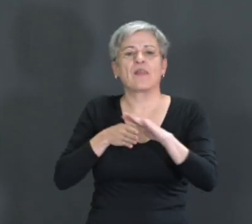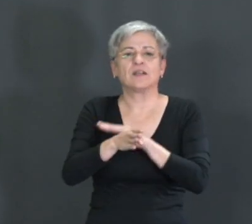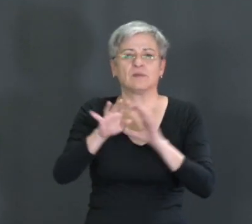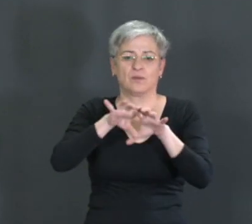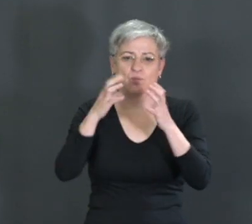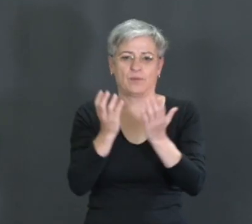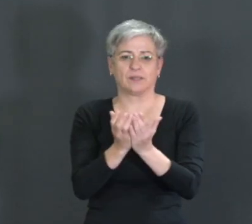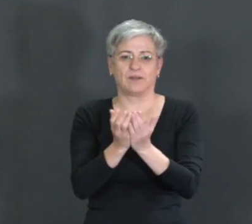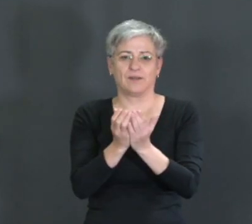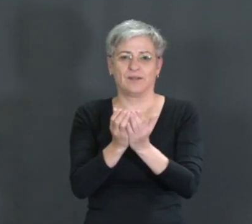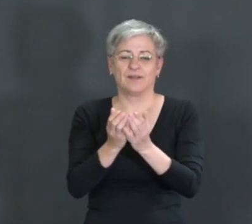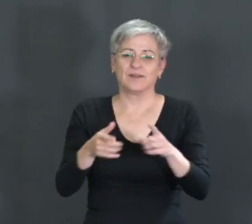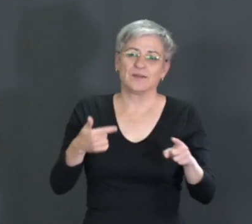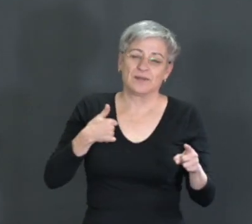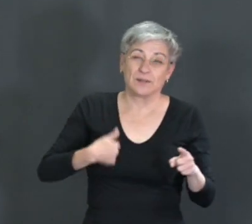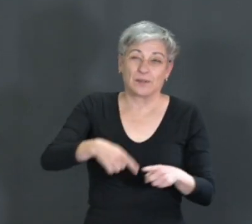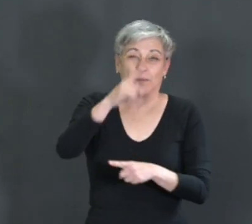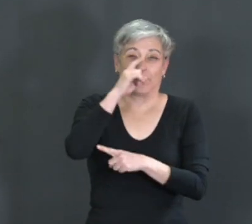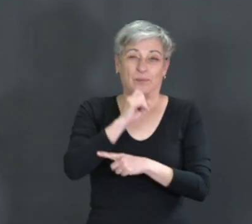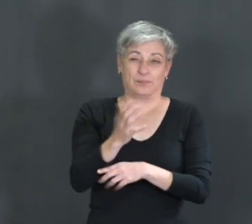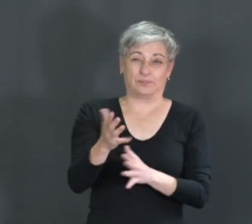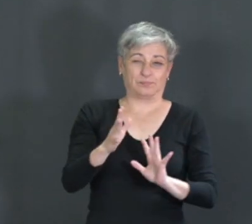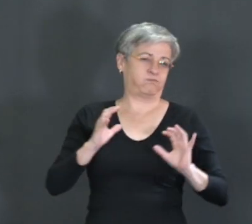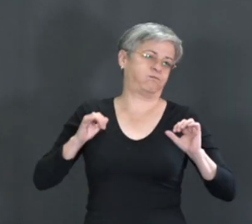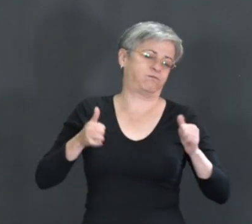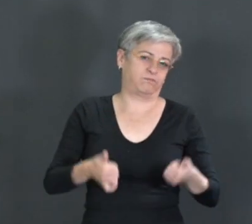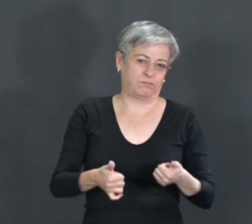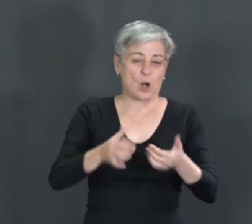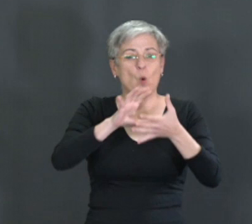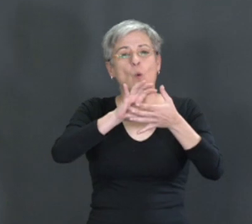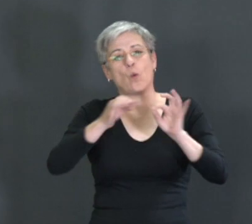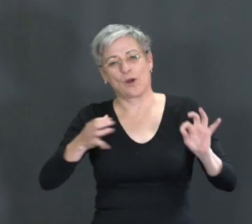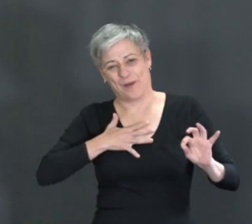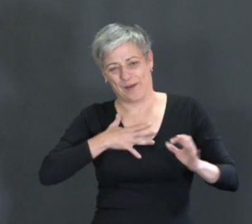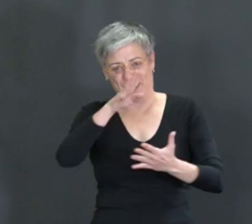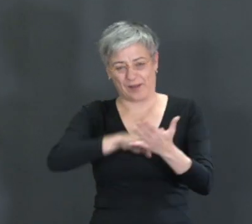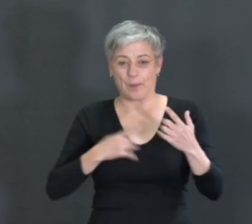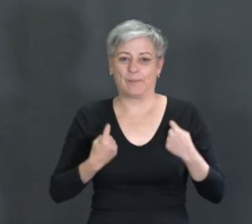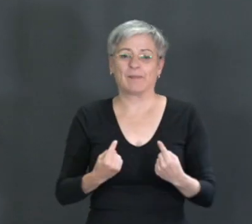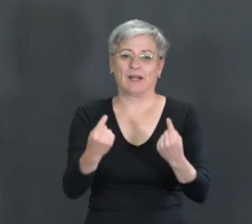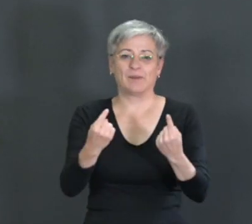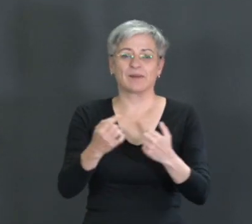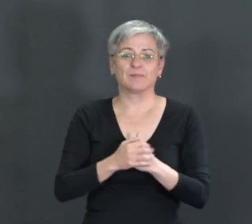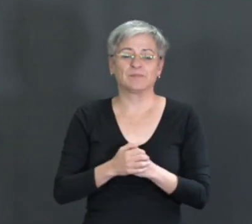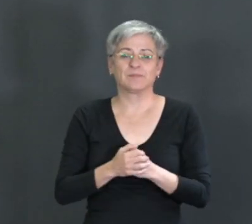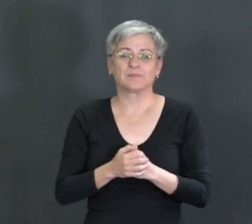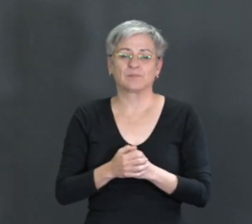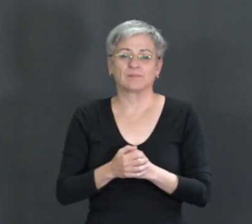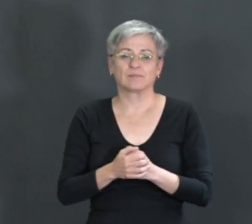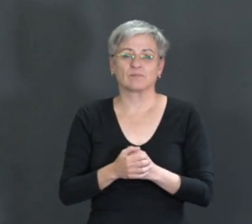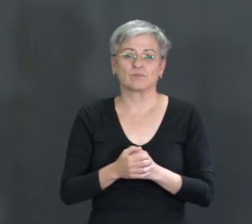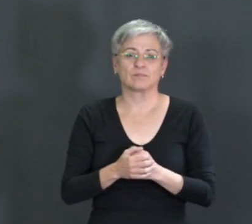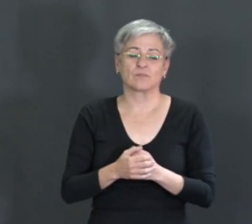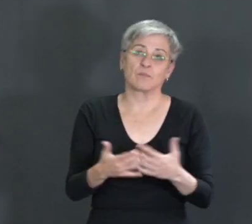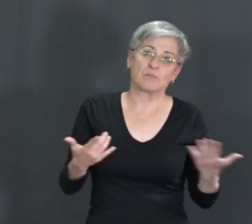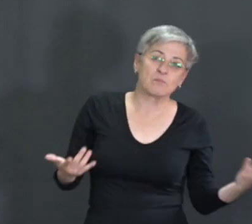que tengo más recuerdo yo, fueron esos los primeros Juegos de Barcelona. Y además se hicieron, quizá no sea